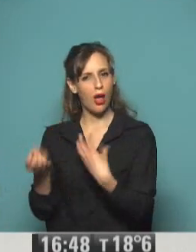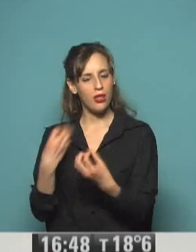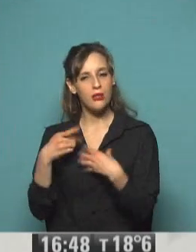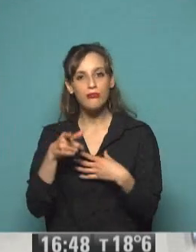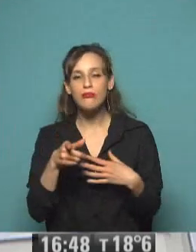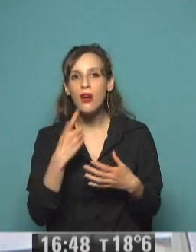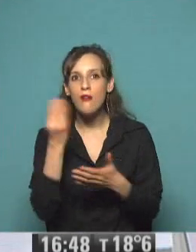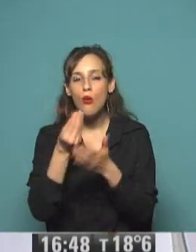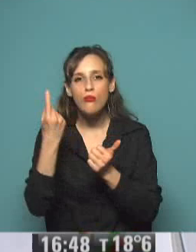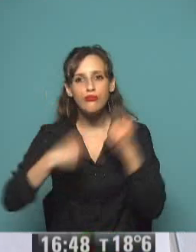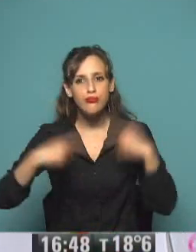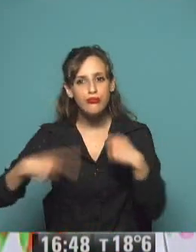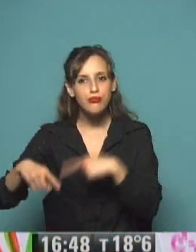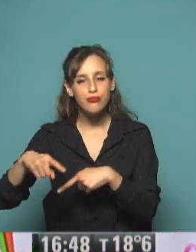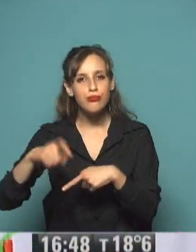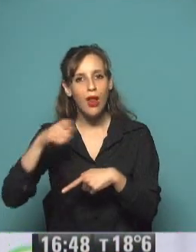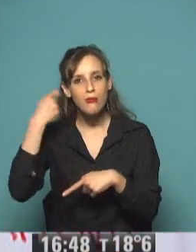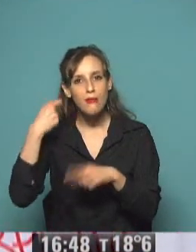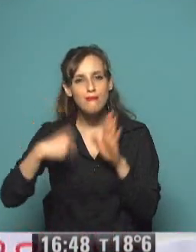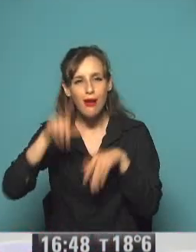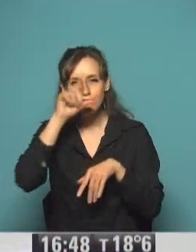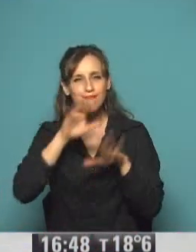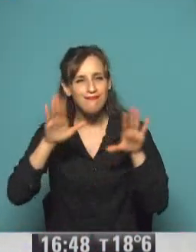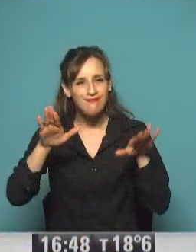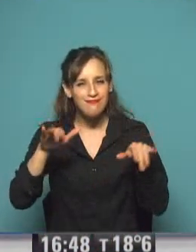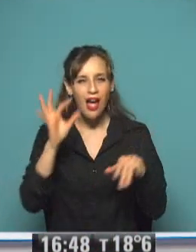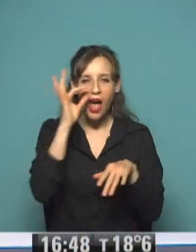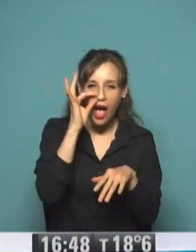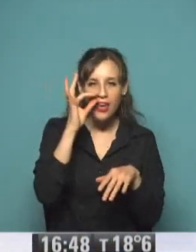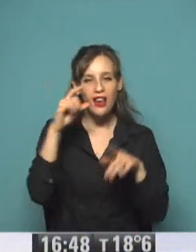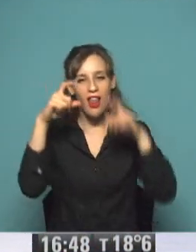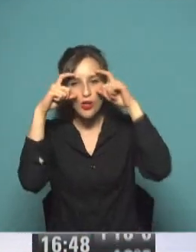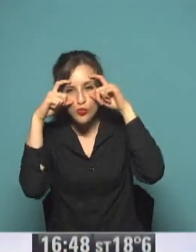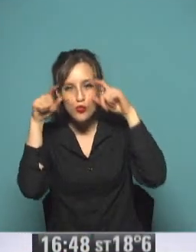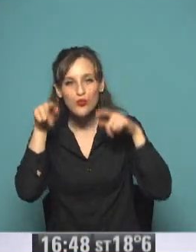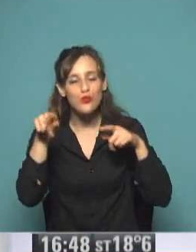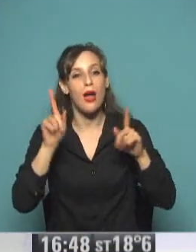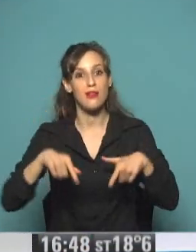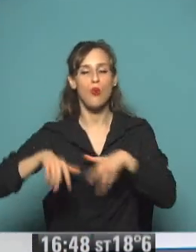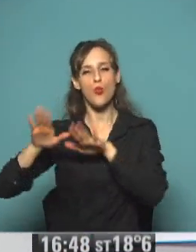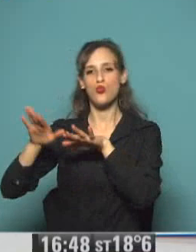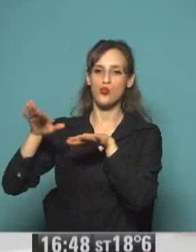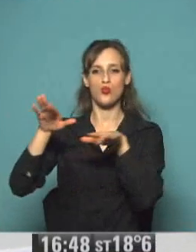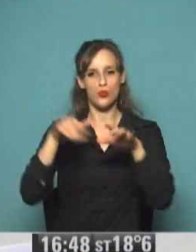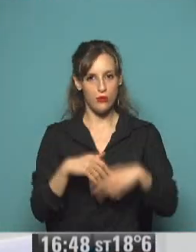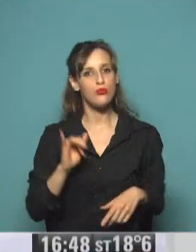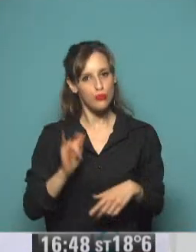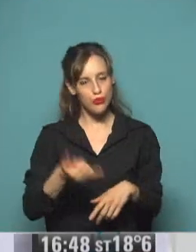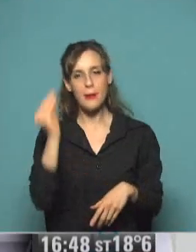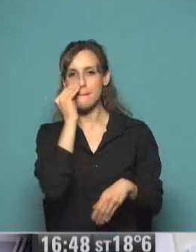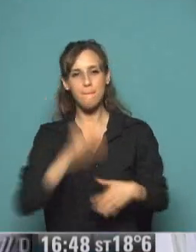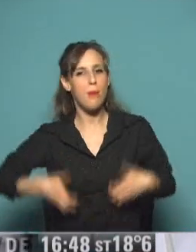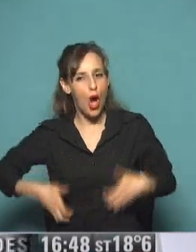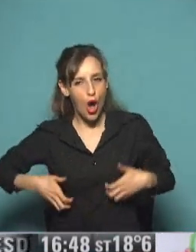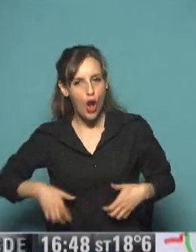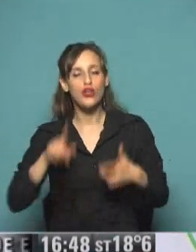de todo. Hay varias aves, estaba mirando, ¿no? Águila, lechuza, tucán. Acá tenemos los que vuelan, por tenemos ejemplo. Tenemos monos,